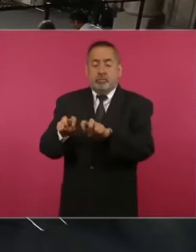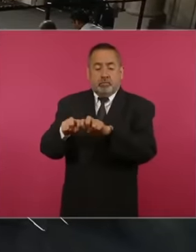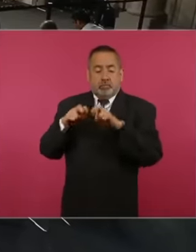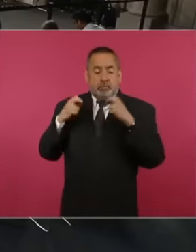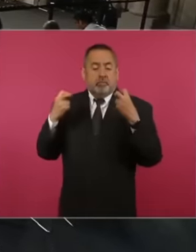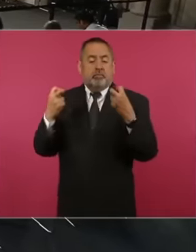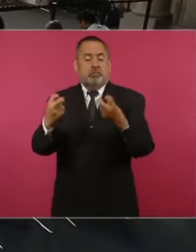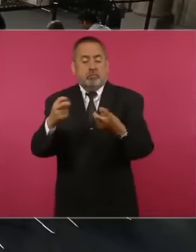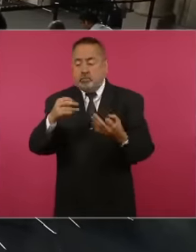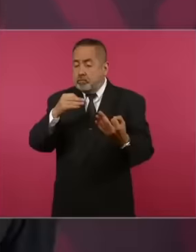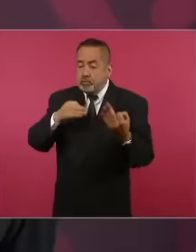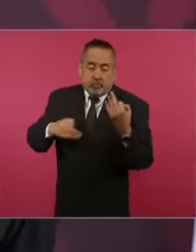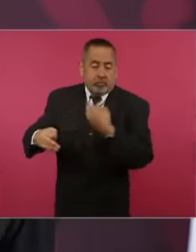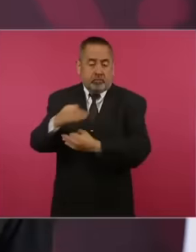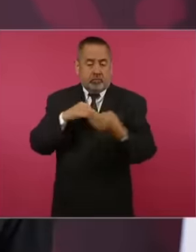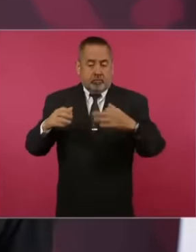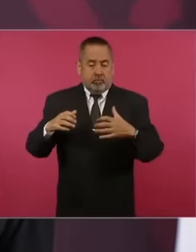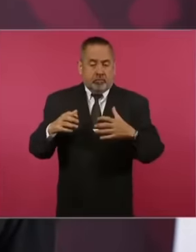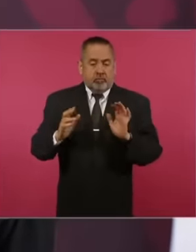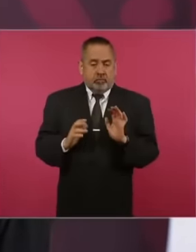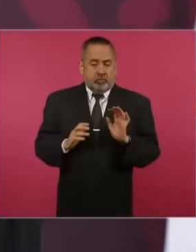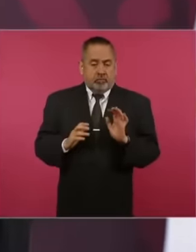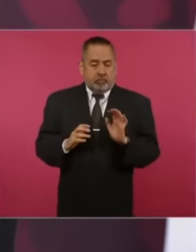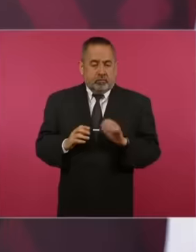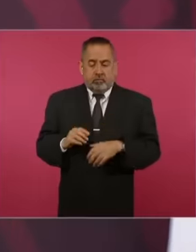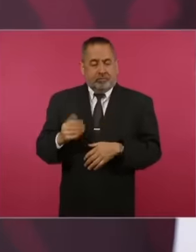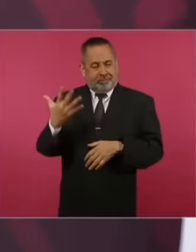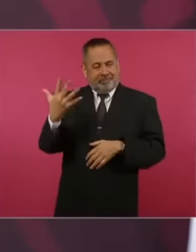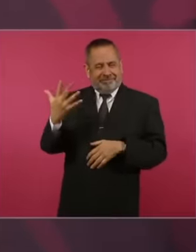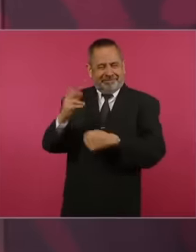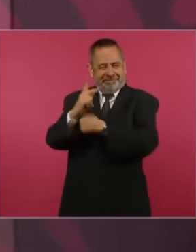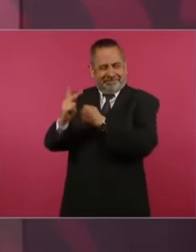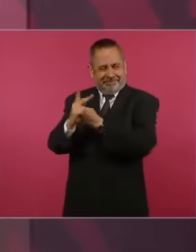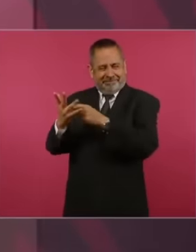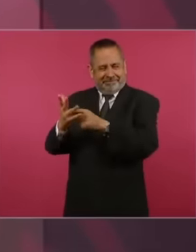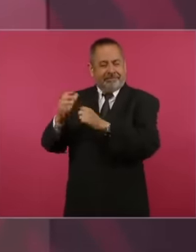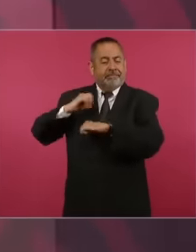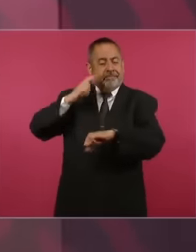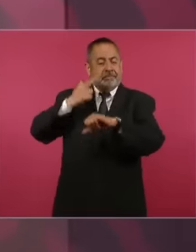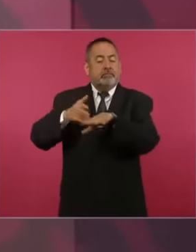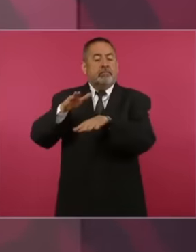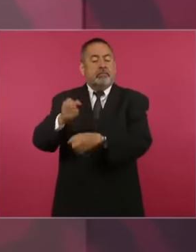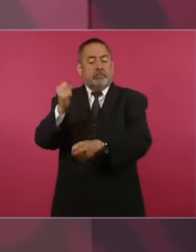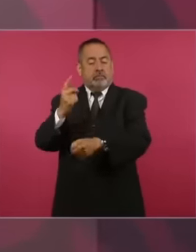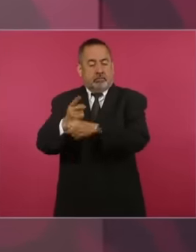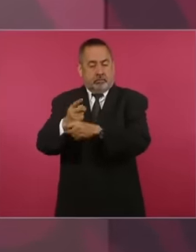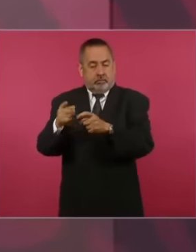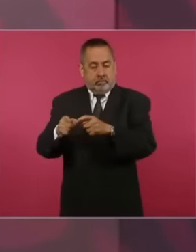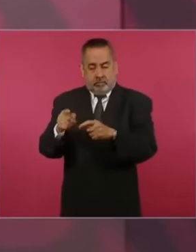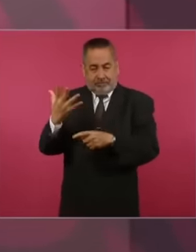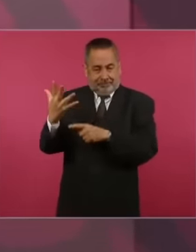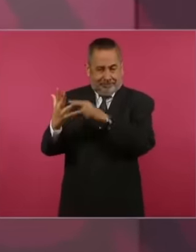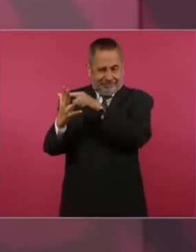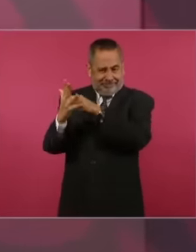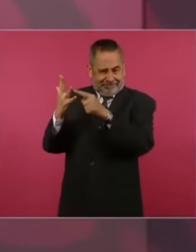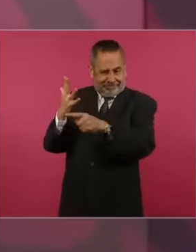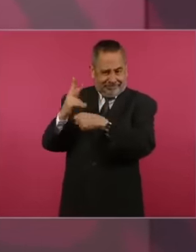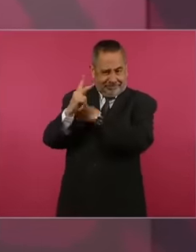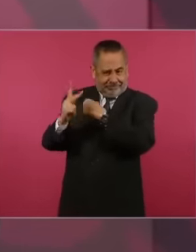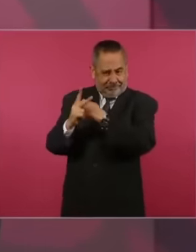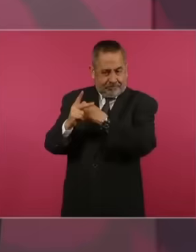su derecho de veto. Ninguno de los cinco países que tienen ese derecho de veto